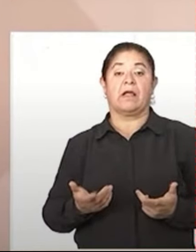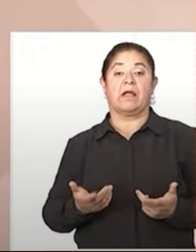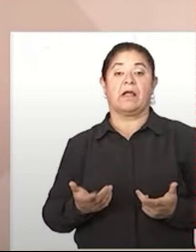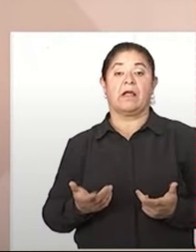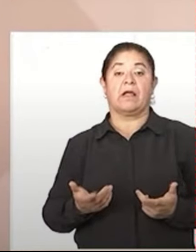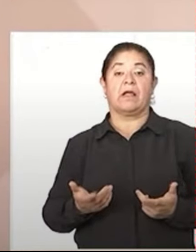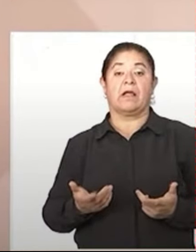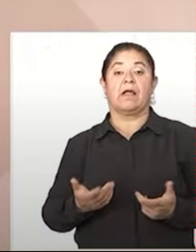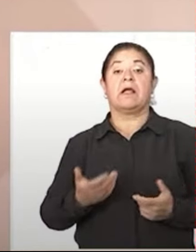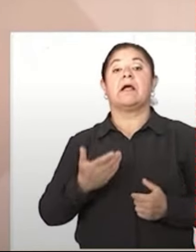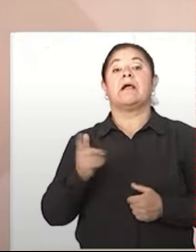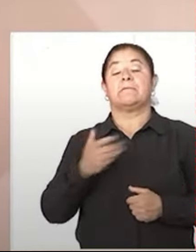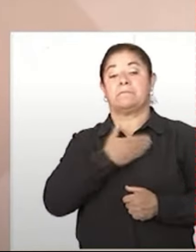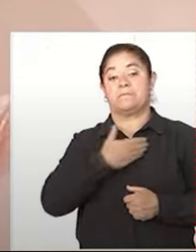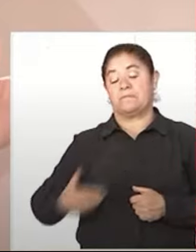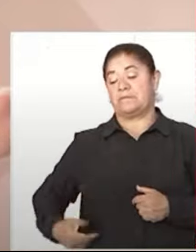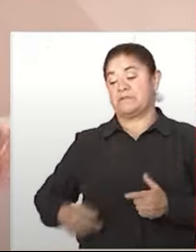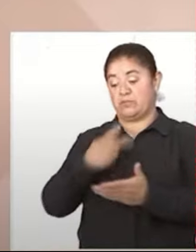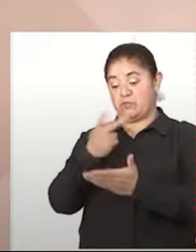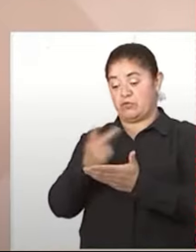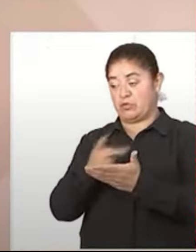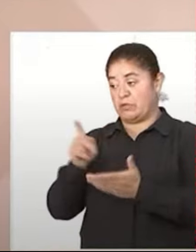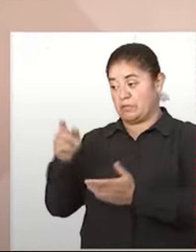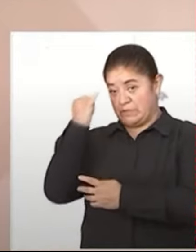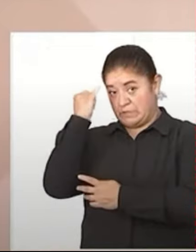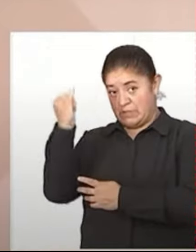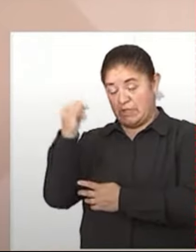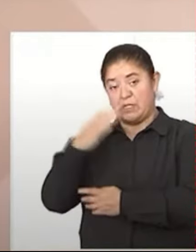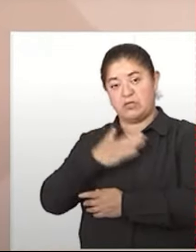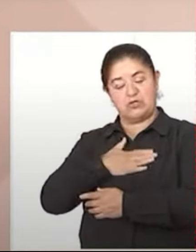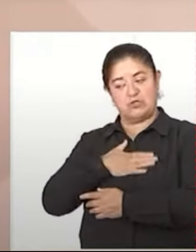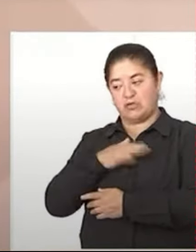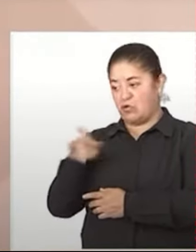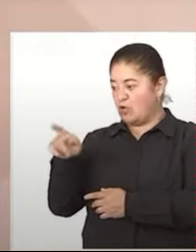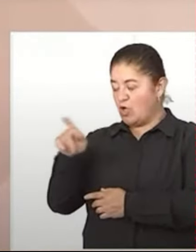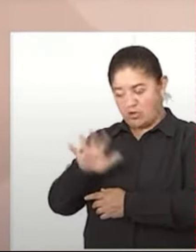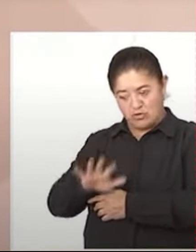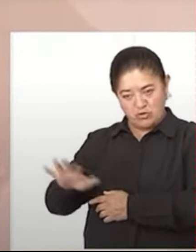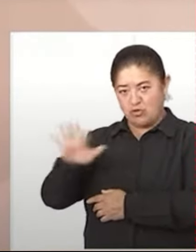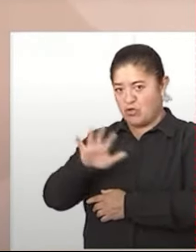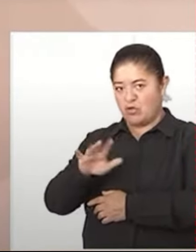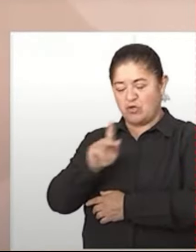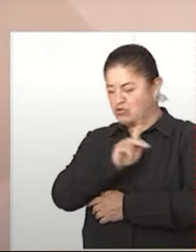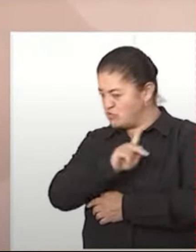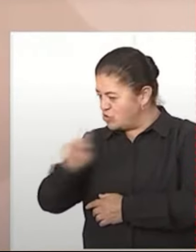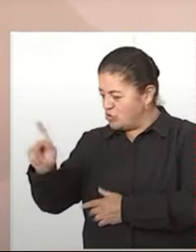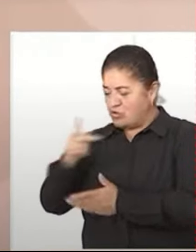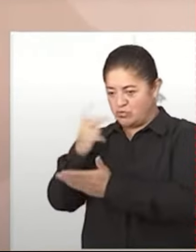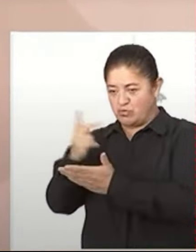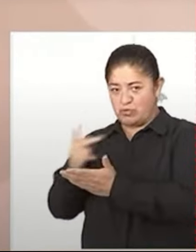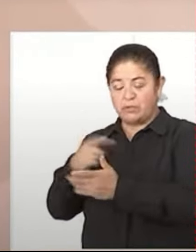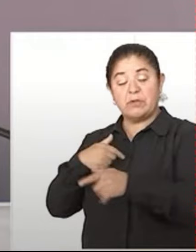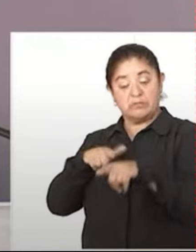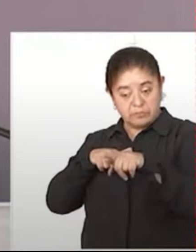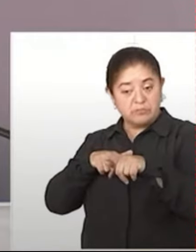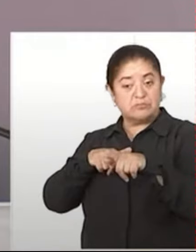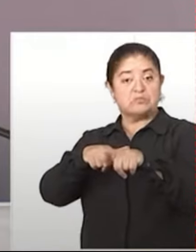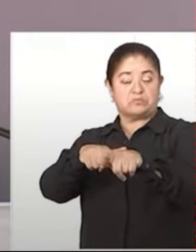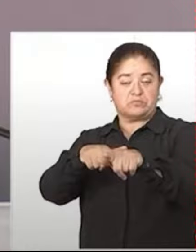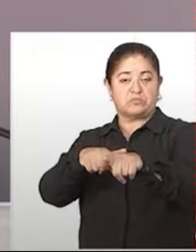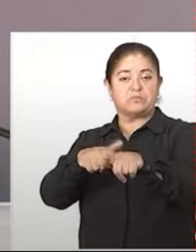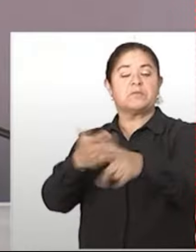viene lo más importante por supuesto vamos a darle continuidad a todos los programas del bienestar